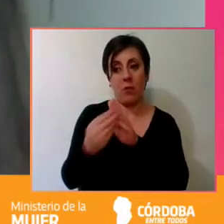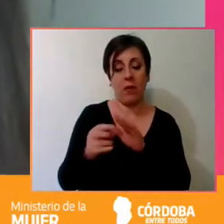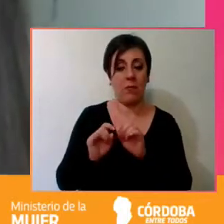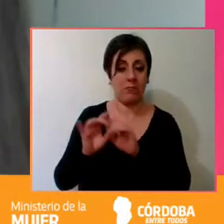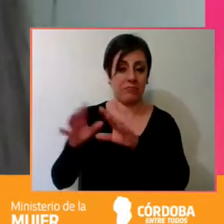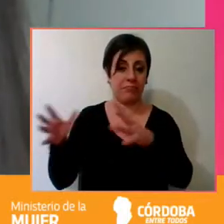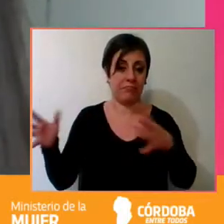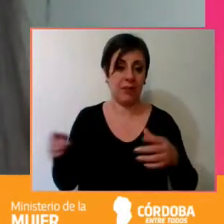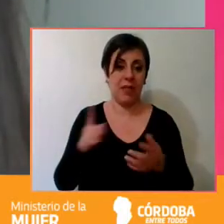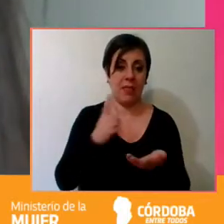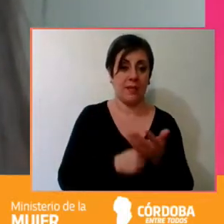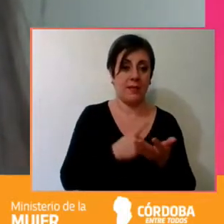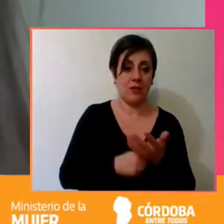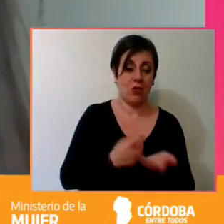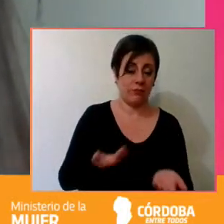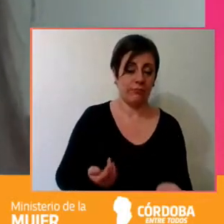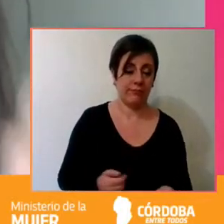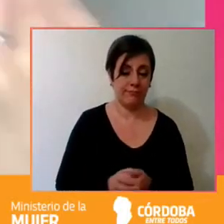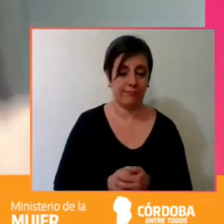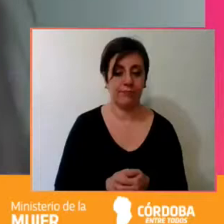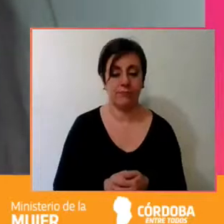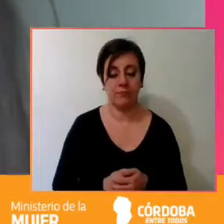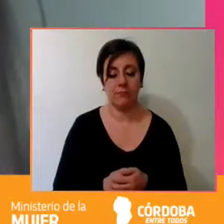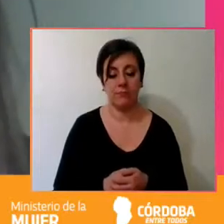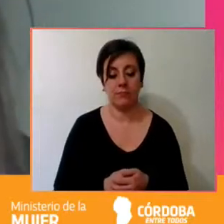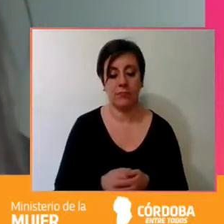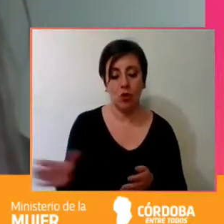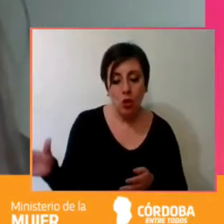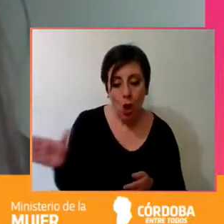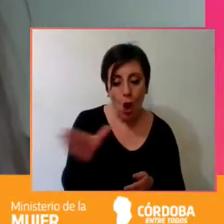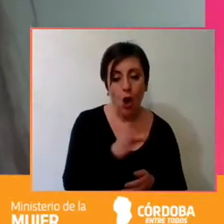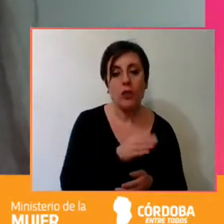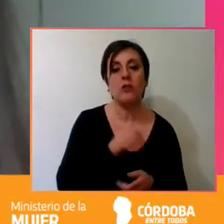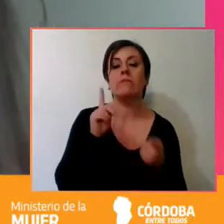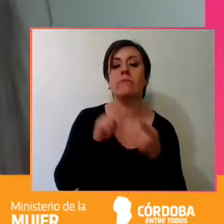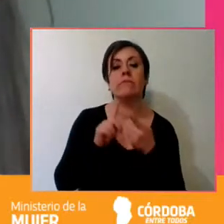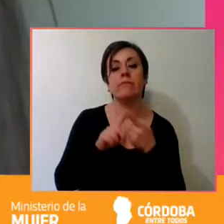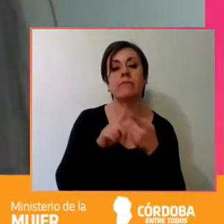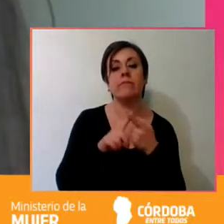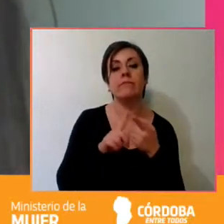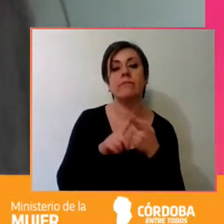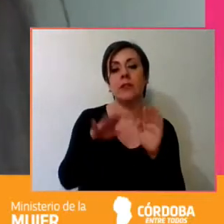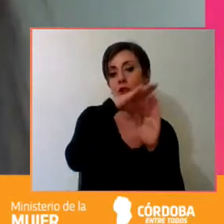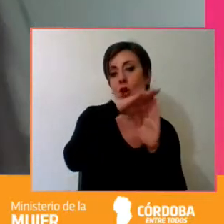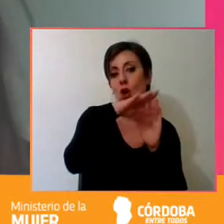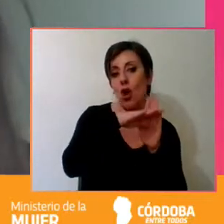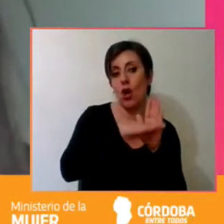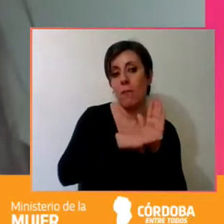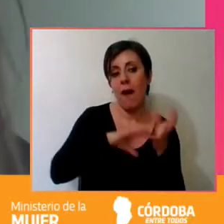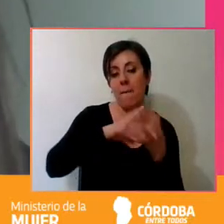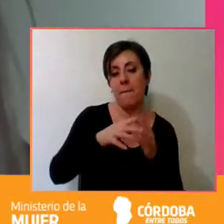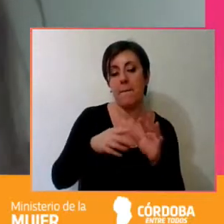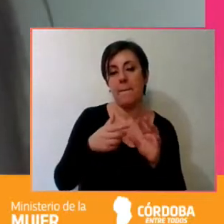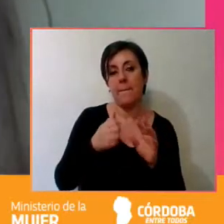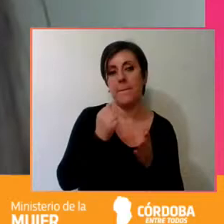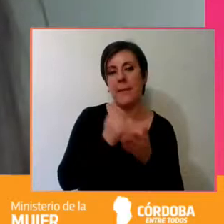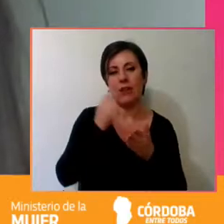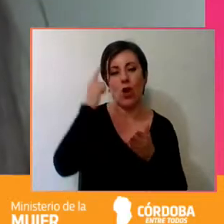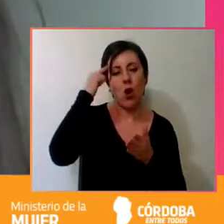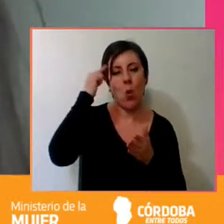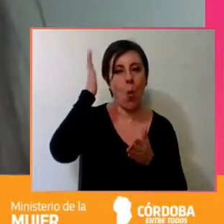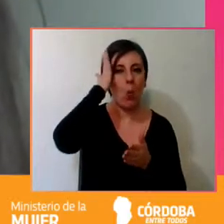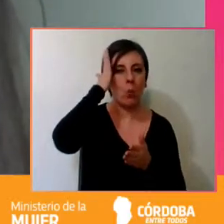toma de decisión, como decía Alejandra. Todo esto que estoy hablando tiene que ver con estas normas y patrones culturales que están